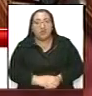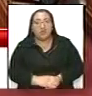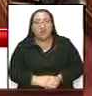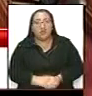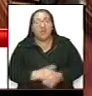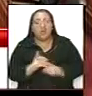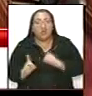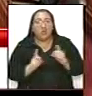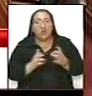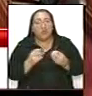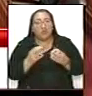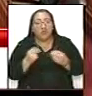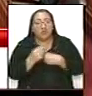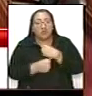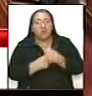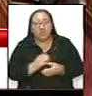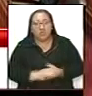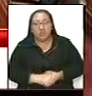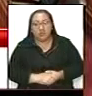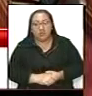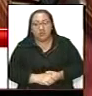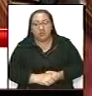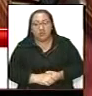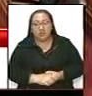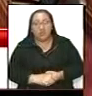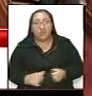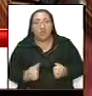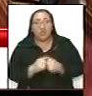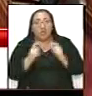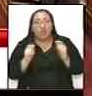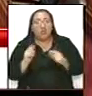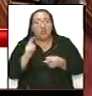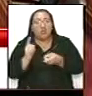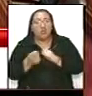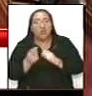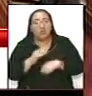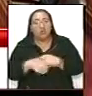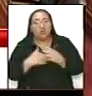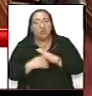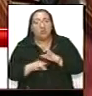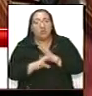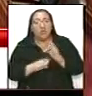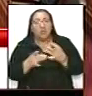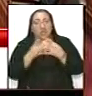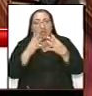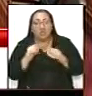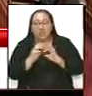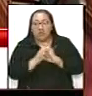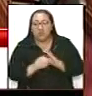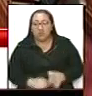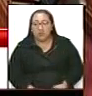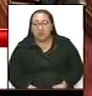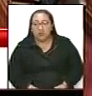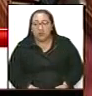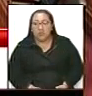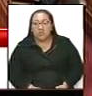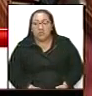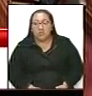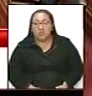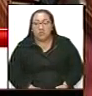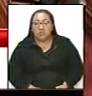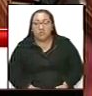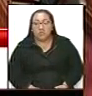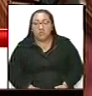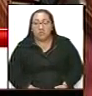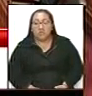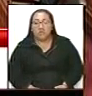es un debate de muchos años. Solo el tribunal cambió la concepción de protección del matrimonio de la Constitución de 1933